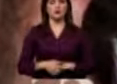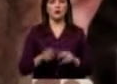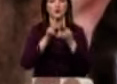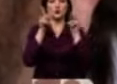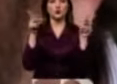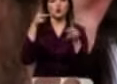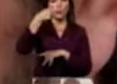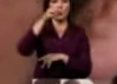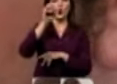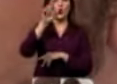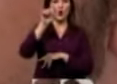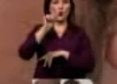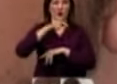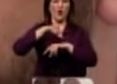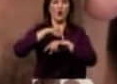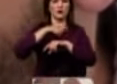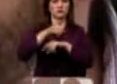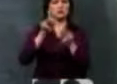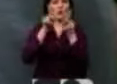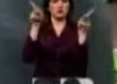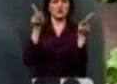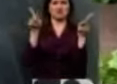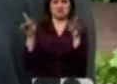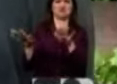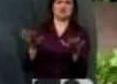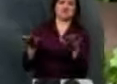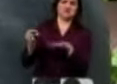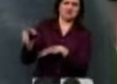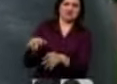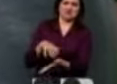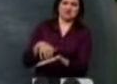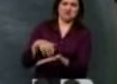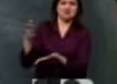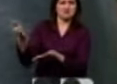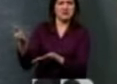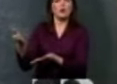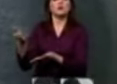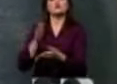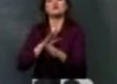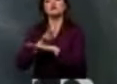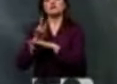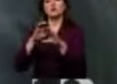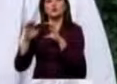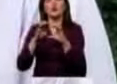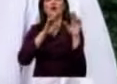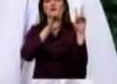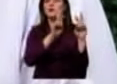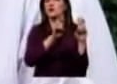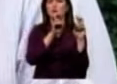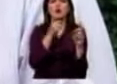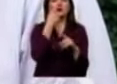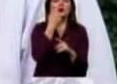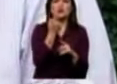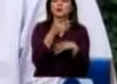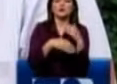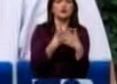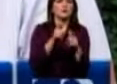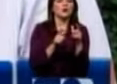Hora, cuestiona la subjetividad de la Supercom para determinar cuáles son temas de interés público. Quieren que por lo